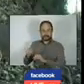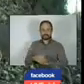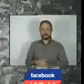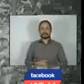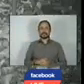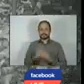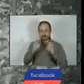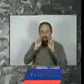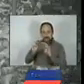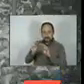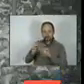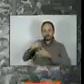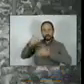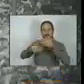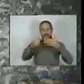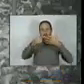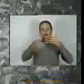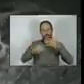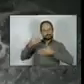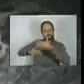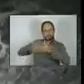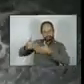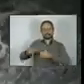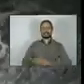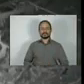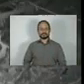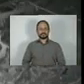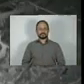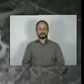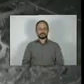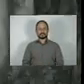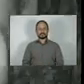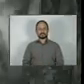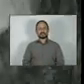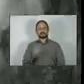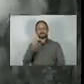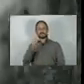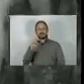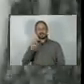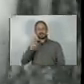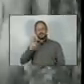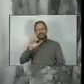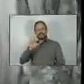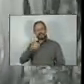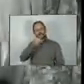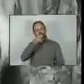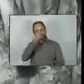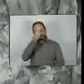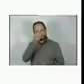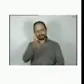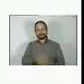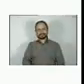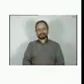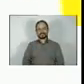seguimiento y procesos legales correspondientes. Carla Araniva, Noticiero Hechos.